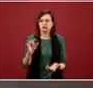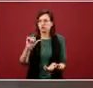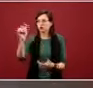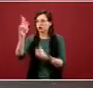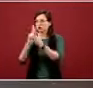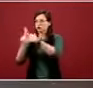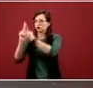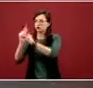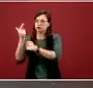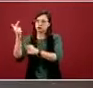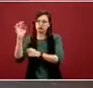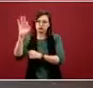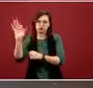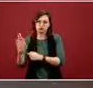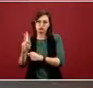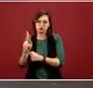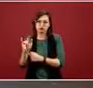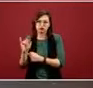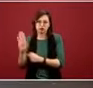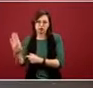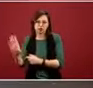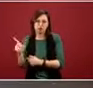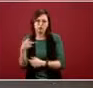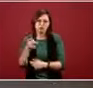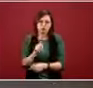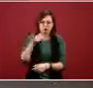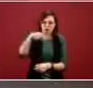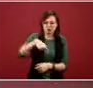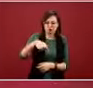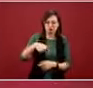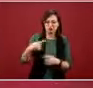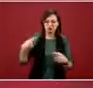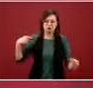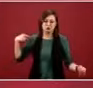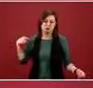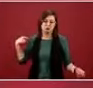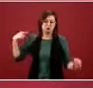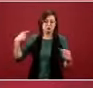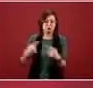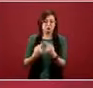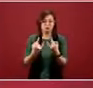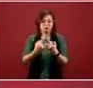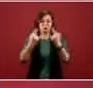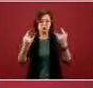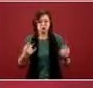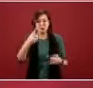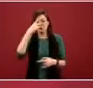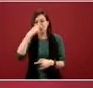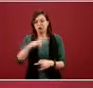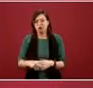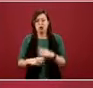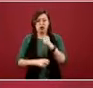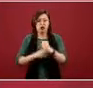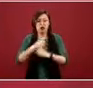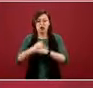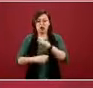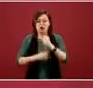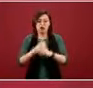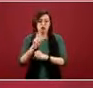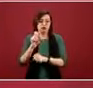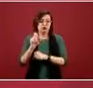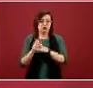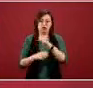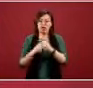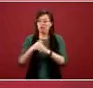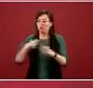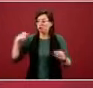ese sentido consideramos que el presupuesto de salud históricamente en México, a lo largo particularmente de los últimos 30